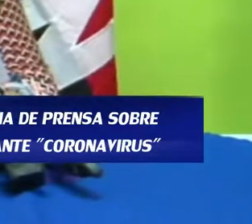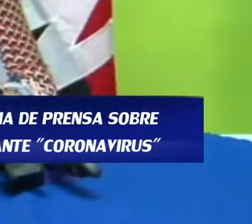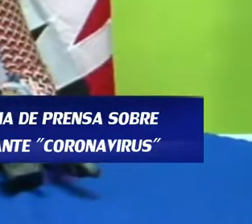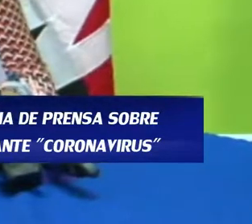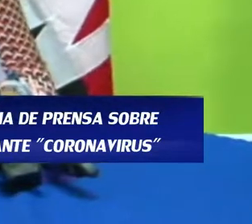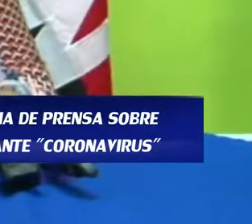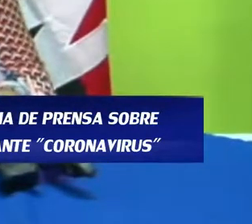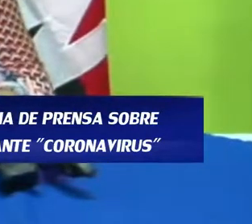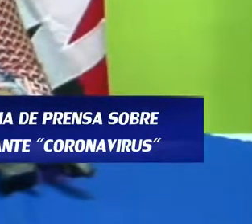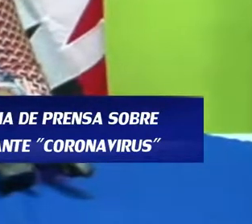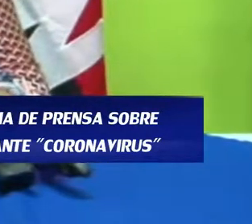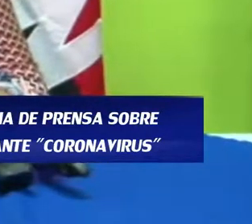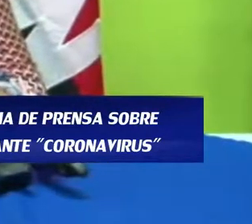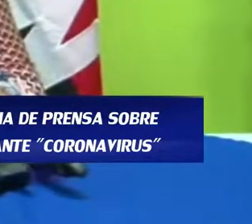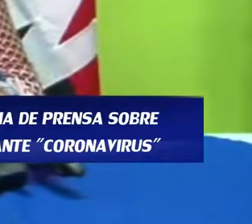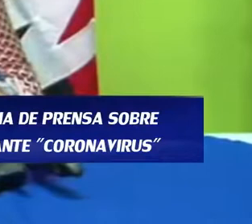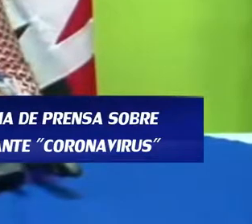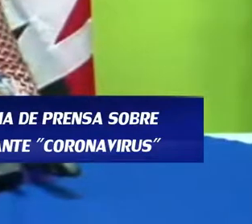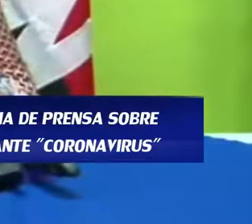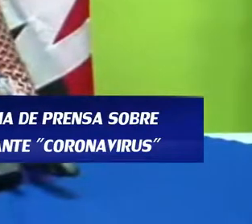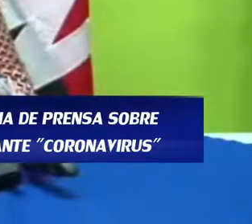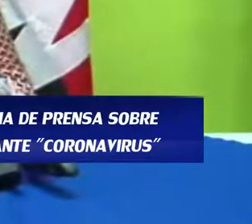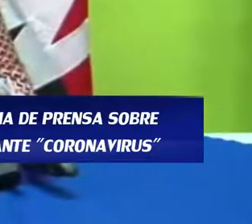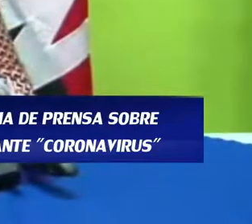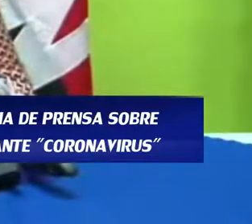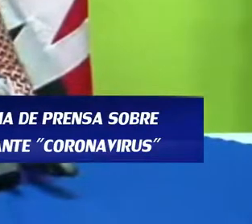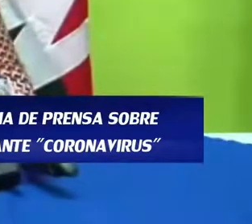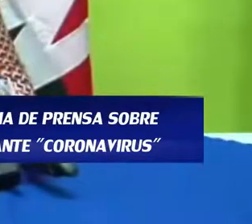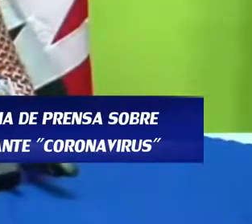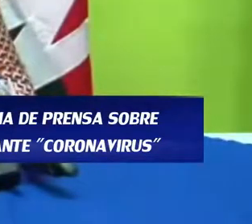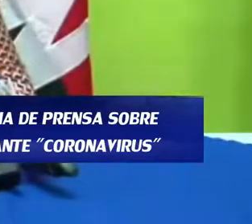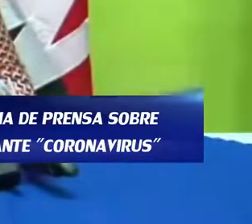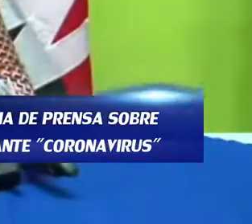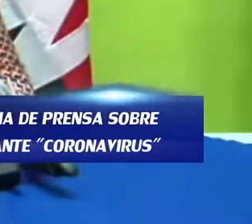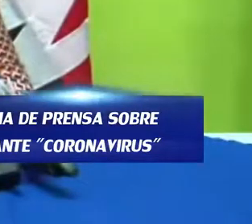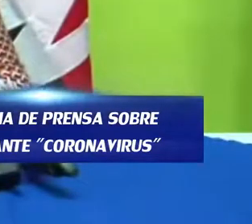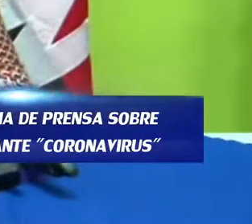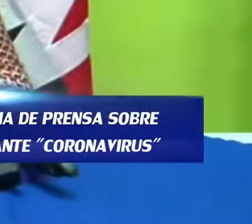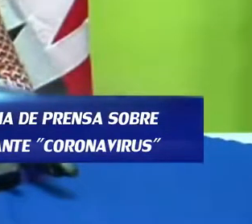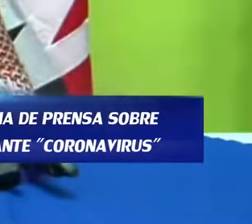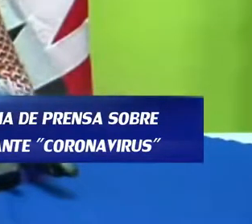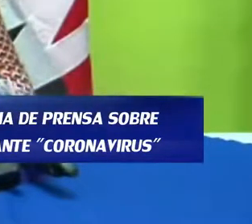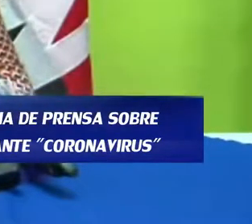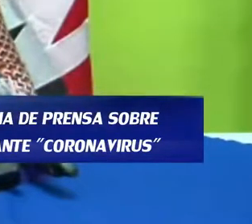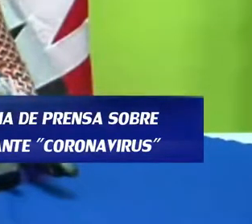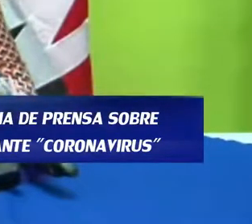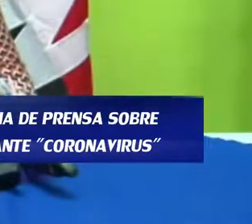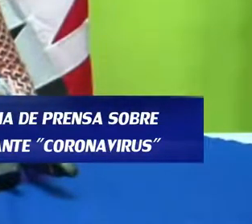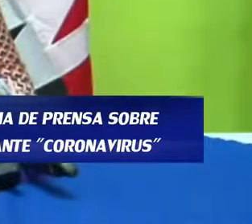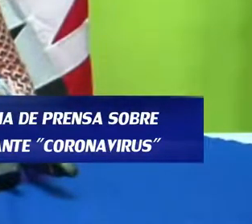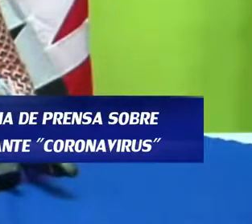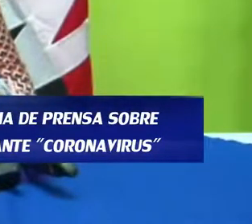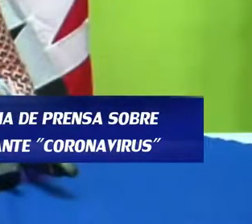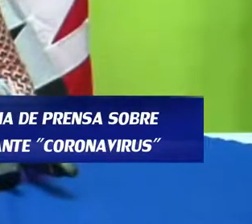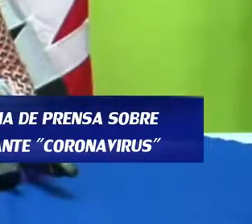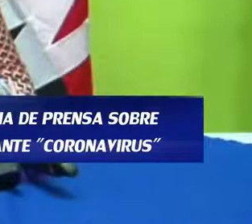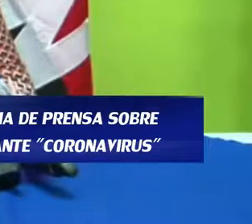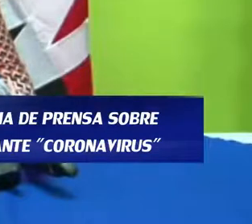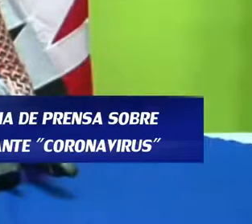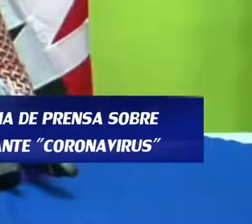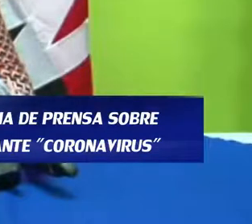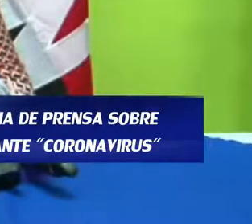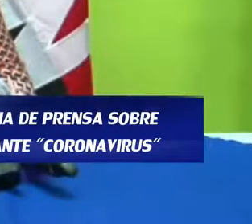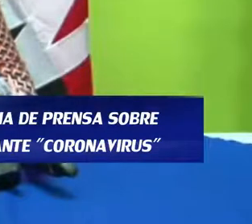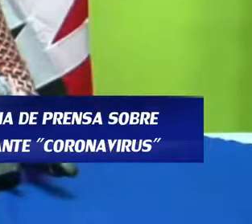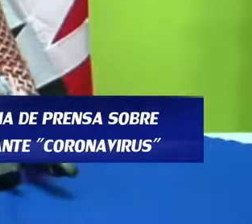24 países dentro de la confirmación. En este caso específicamente hay un caso confirmado nuevo en Bélgica del día de